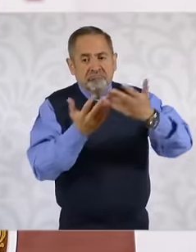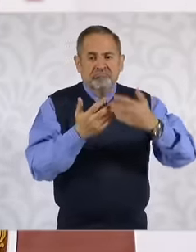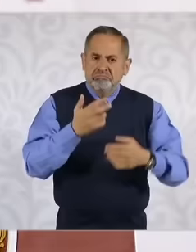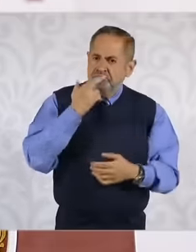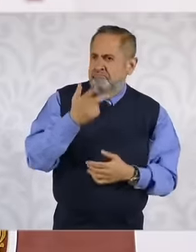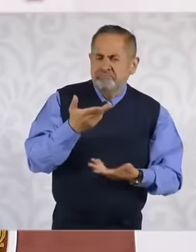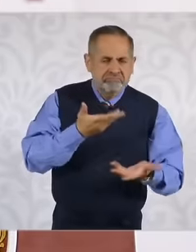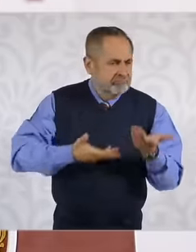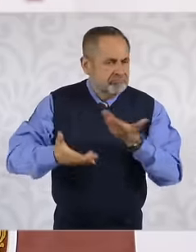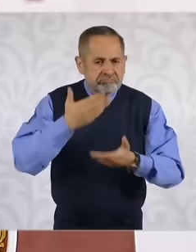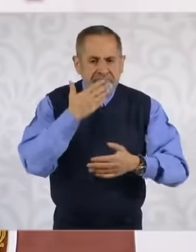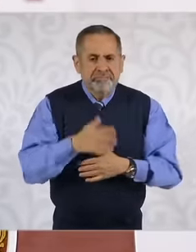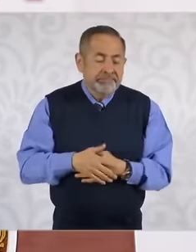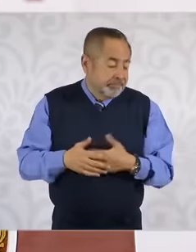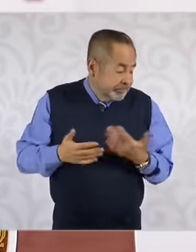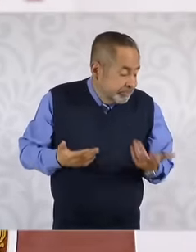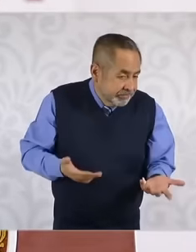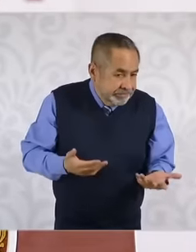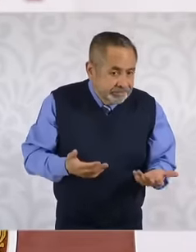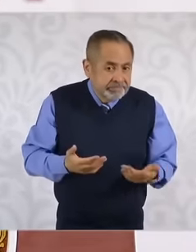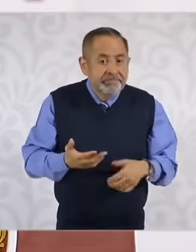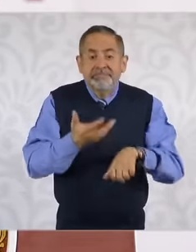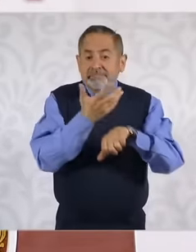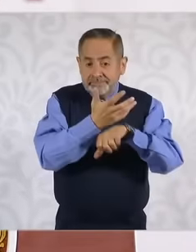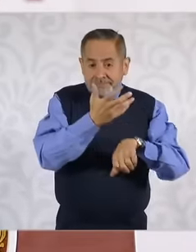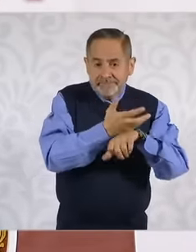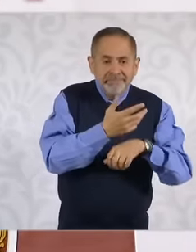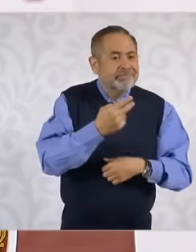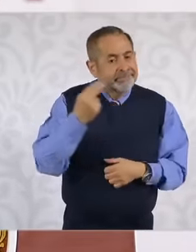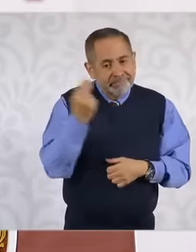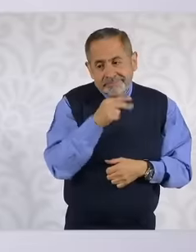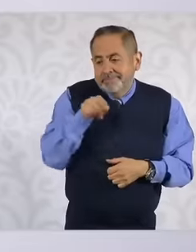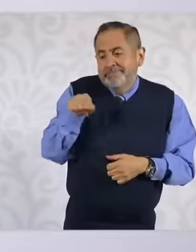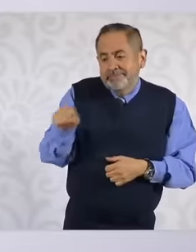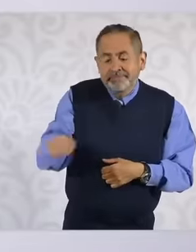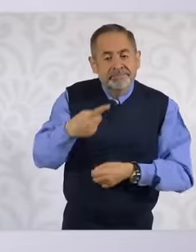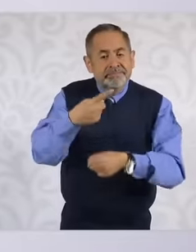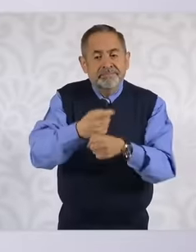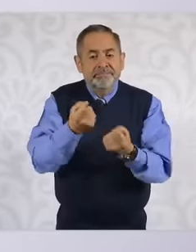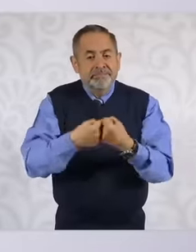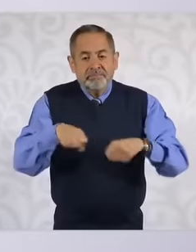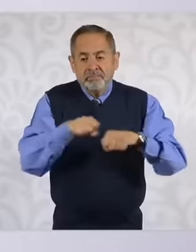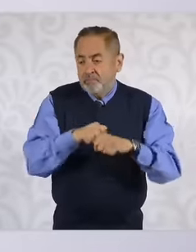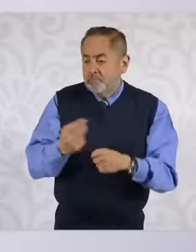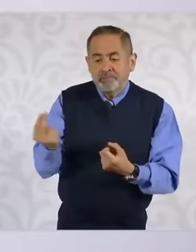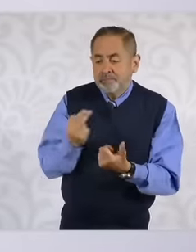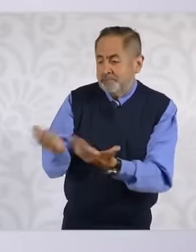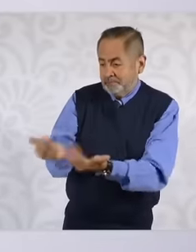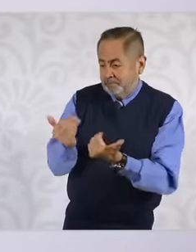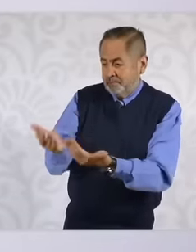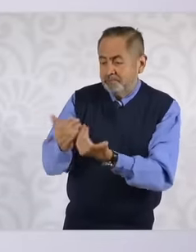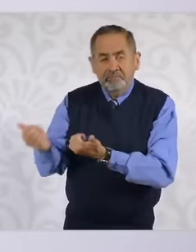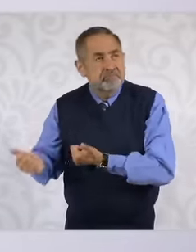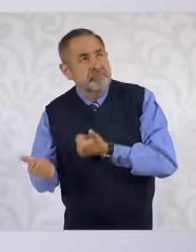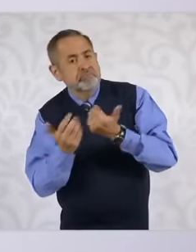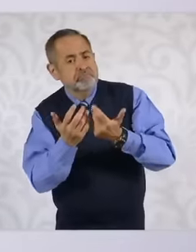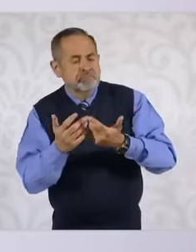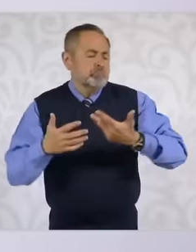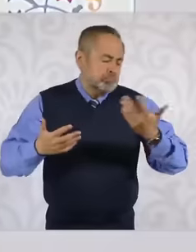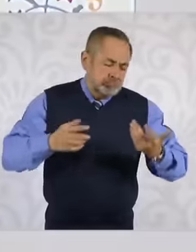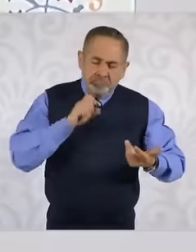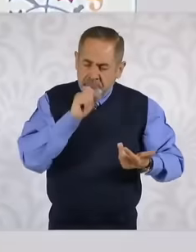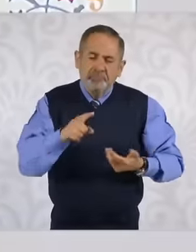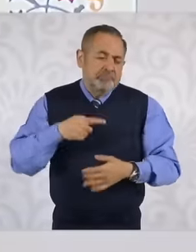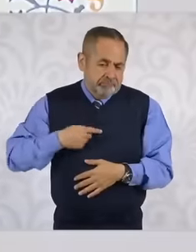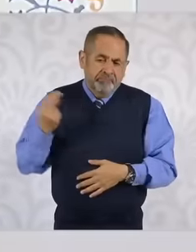Estados Unidos depende ya en mucho de México, somos el principal exportador, y nosotros también pues